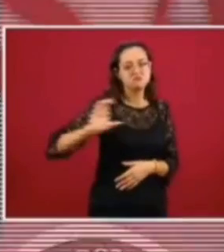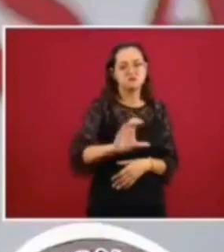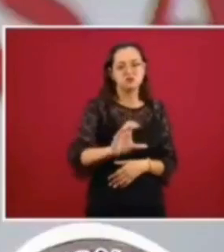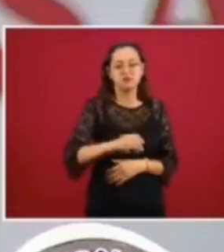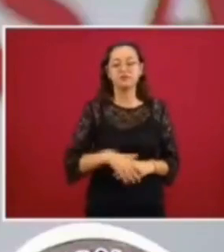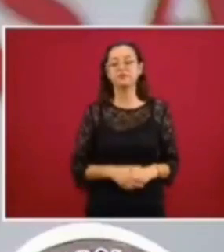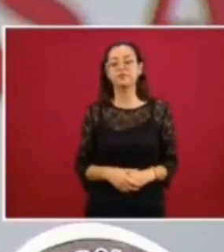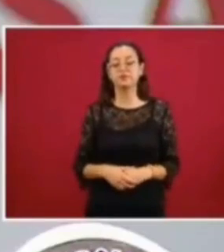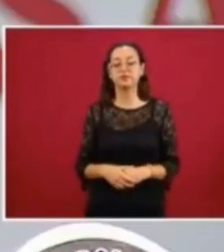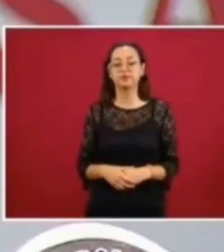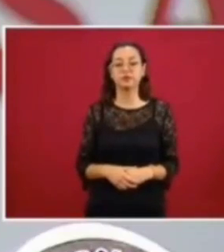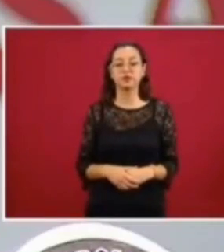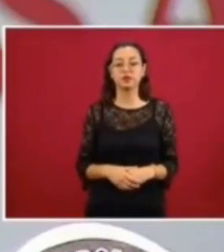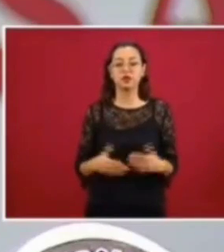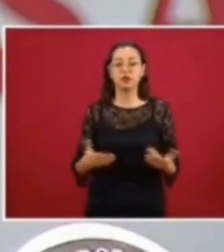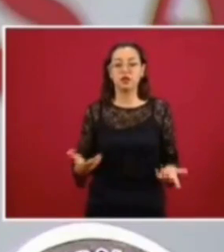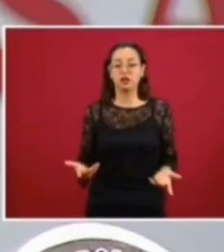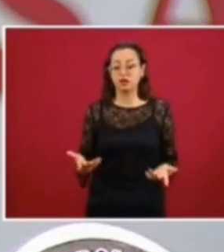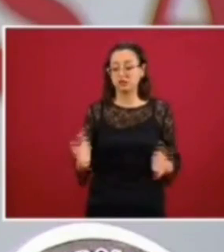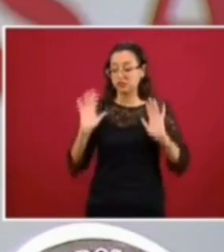se les entregó hasta junio.